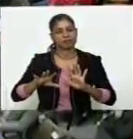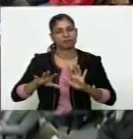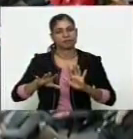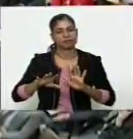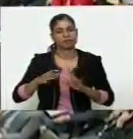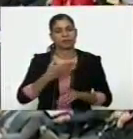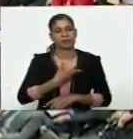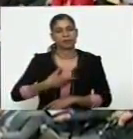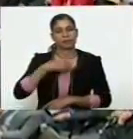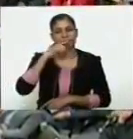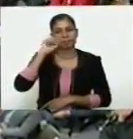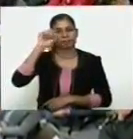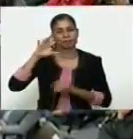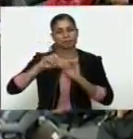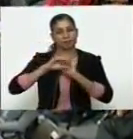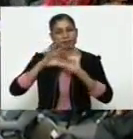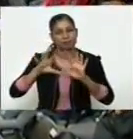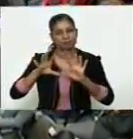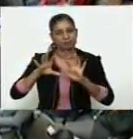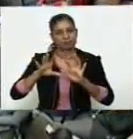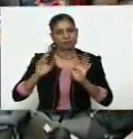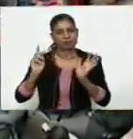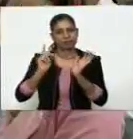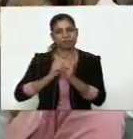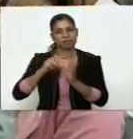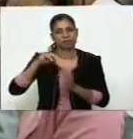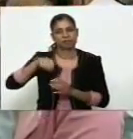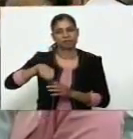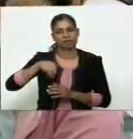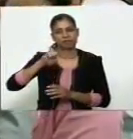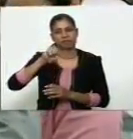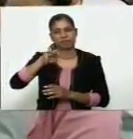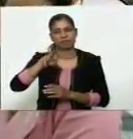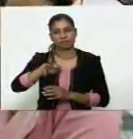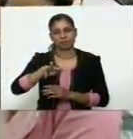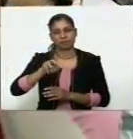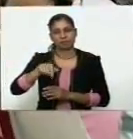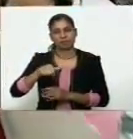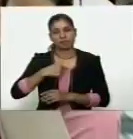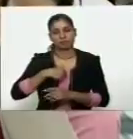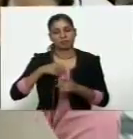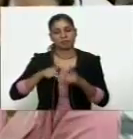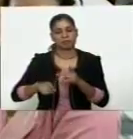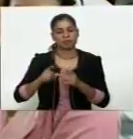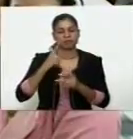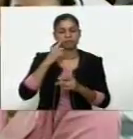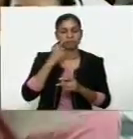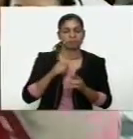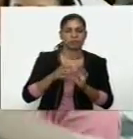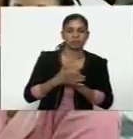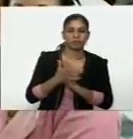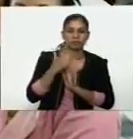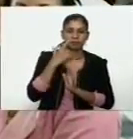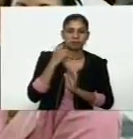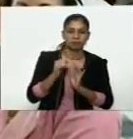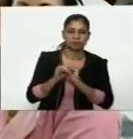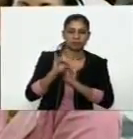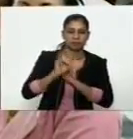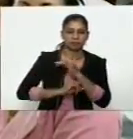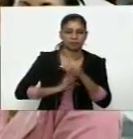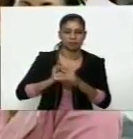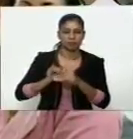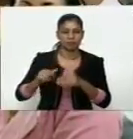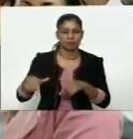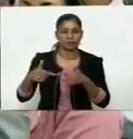nuestro presidente Nicolás Maduro, y salimos en NEN. Pero también, precisamente, una estrategia que estaba pensada y diseñada en el contexto de guerra